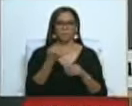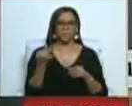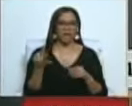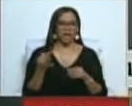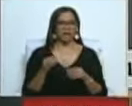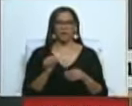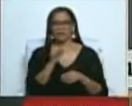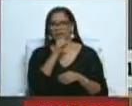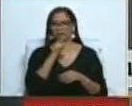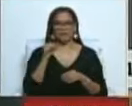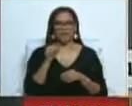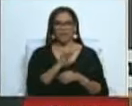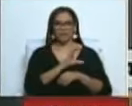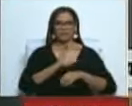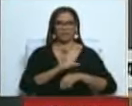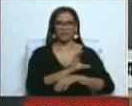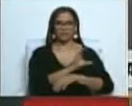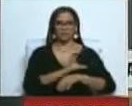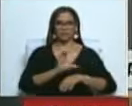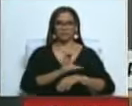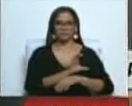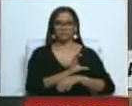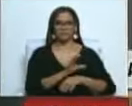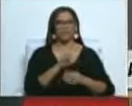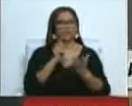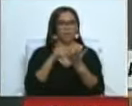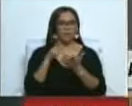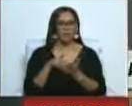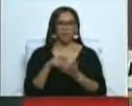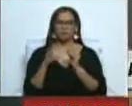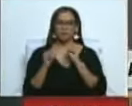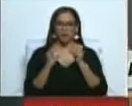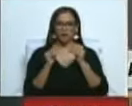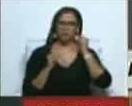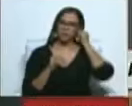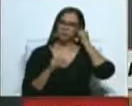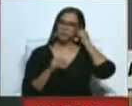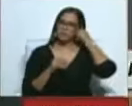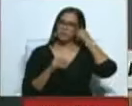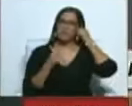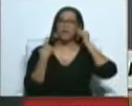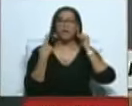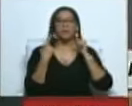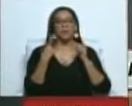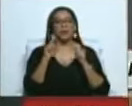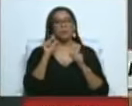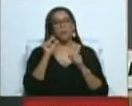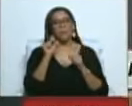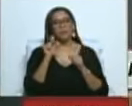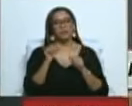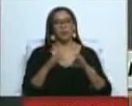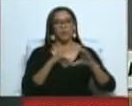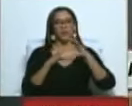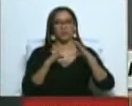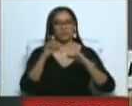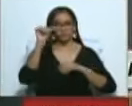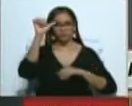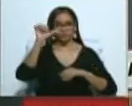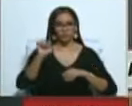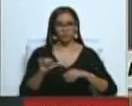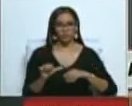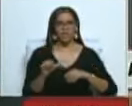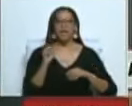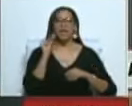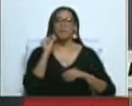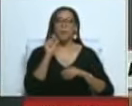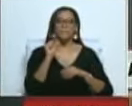ahí. Y el primer momento comunicacional que dice Ramonet en su estudio es el